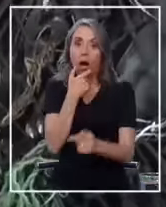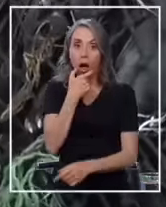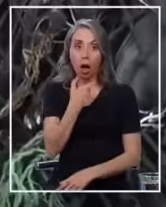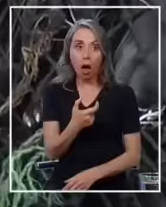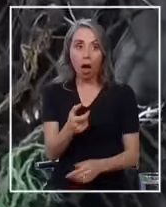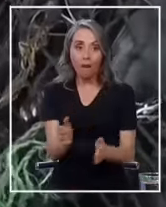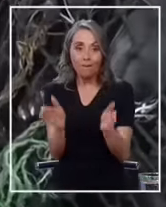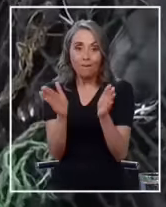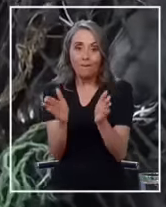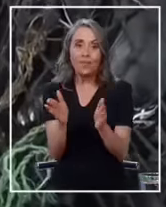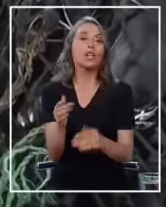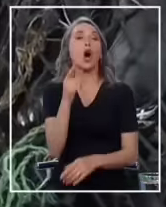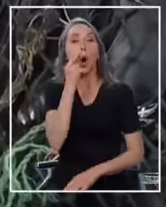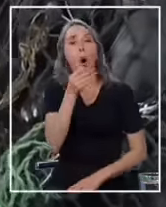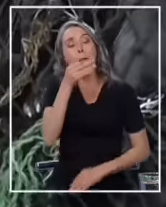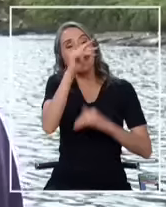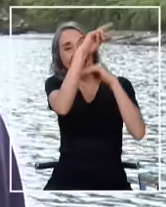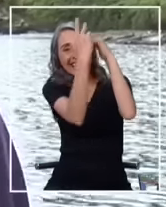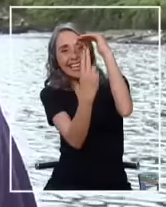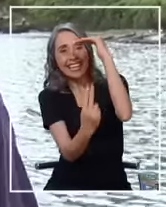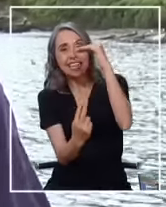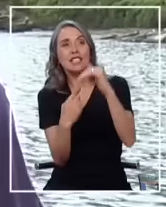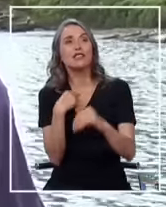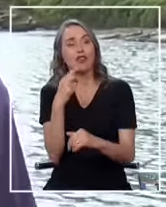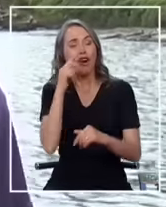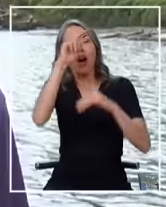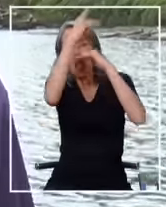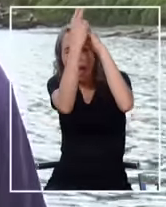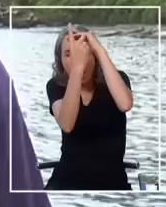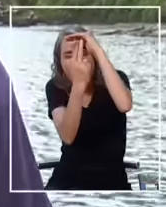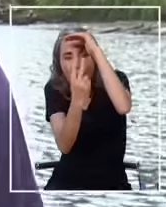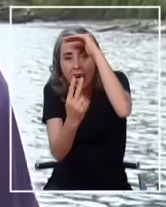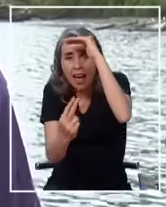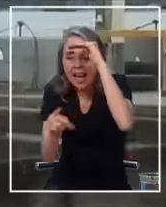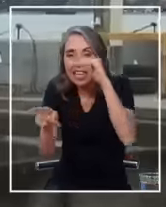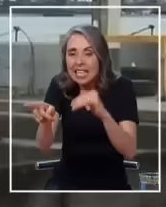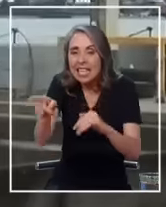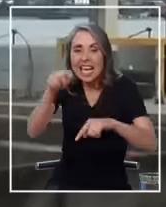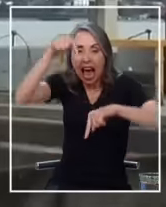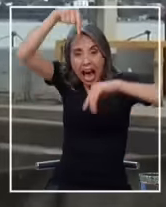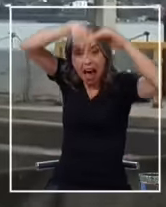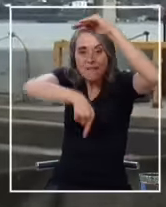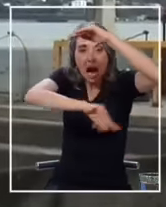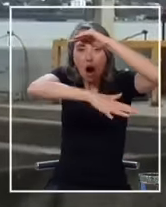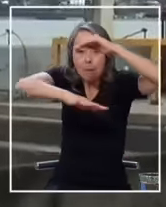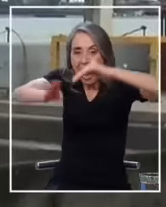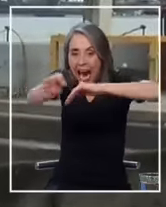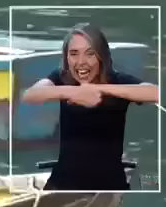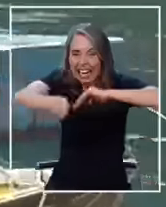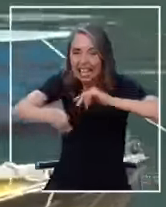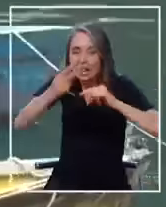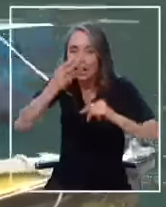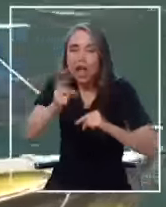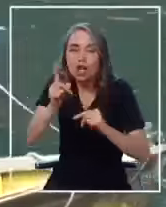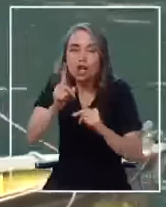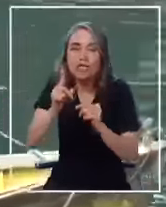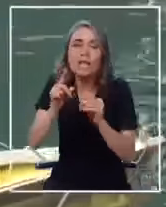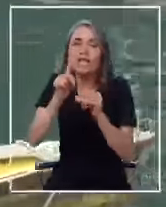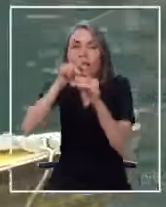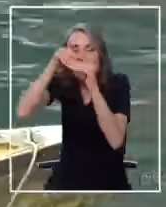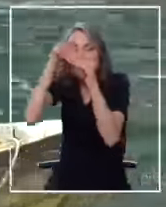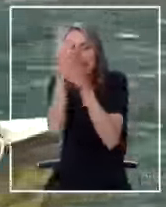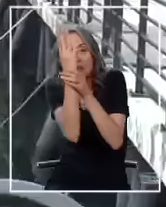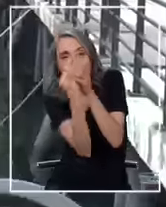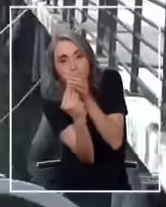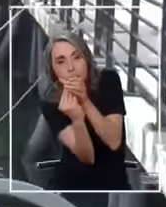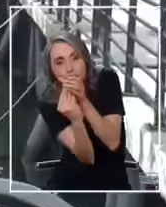impresionante molusco. Me llamó la atención y fui a verla porque estaba como en una grieta donde no se veía mucho, estaba como bien